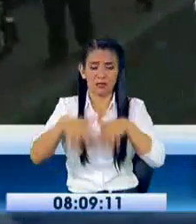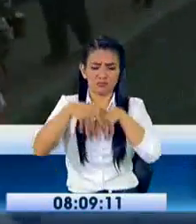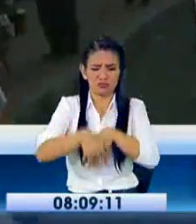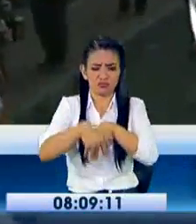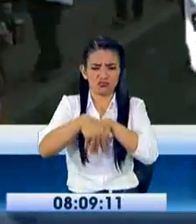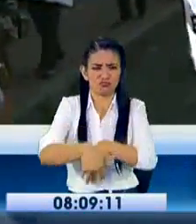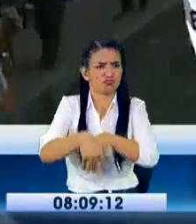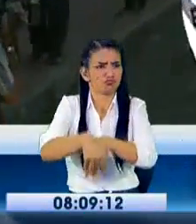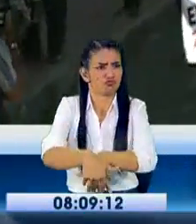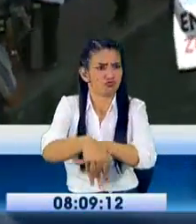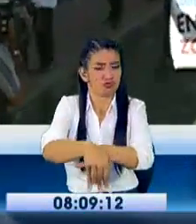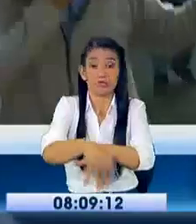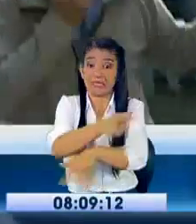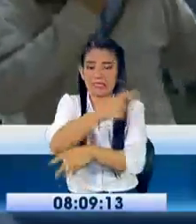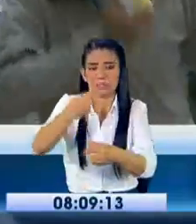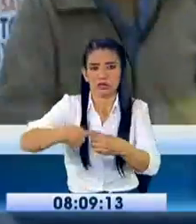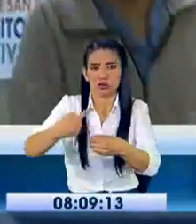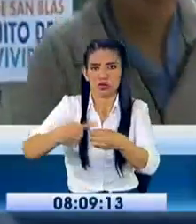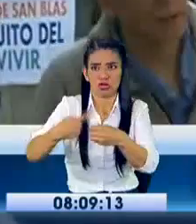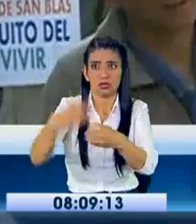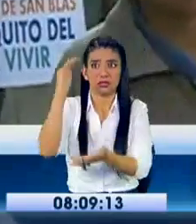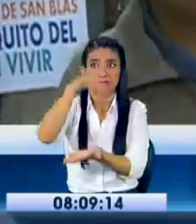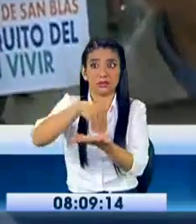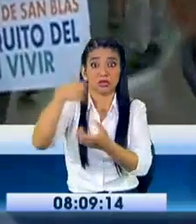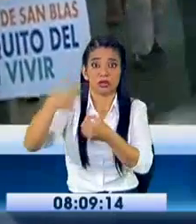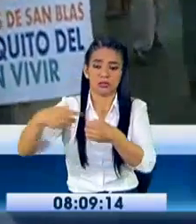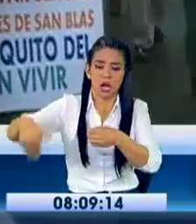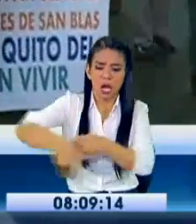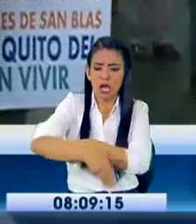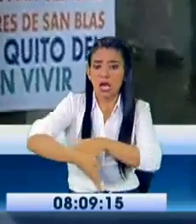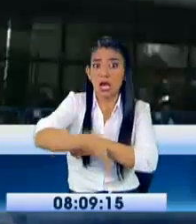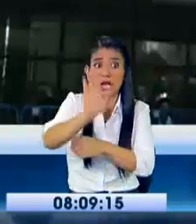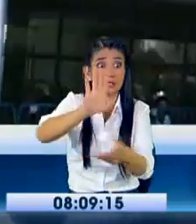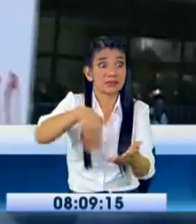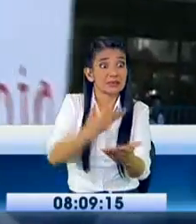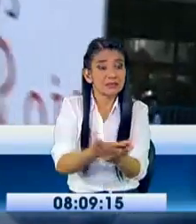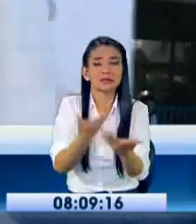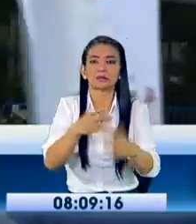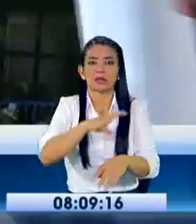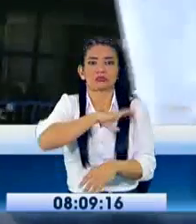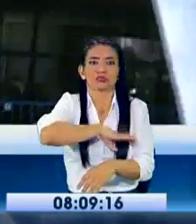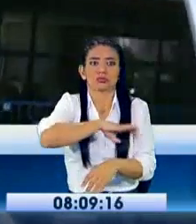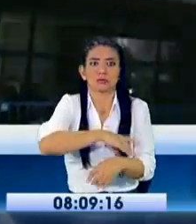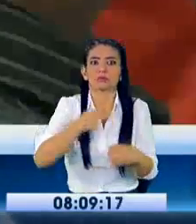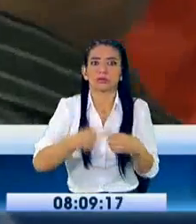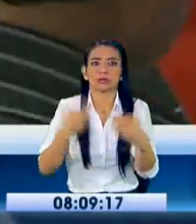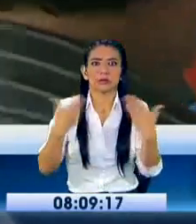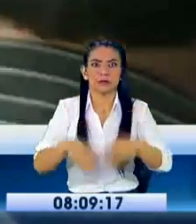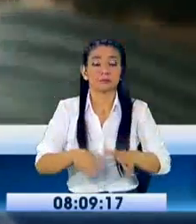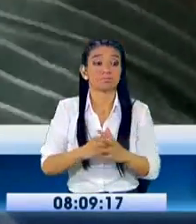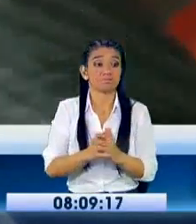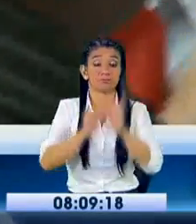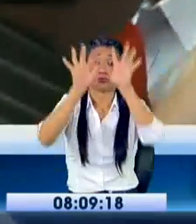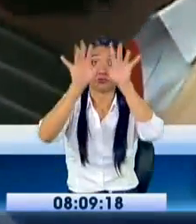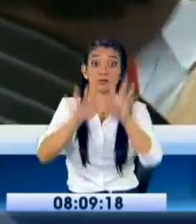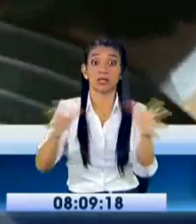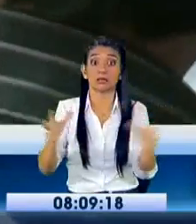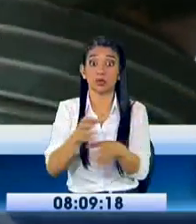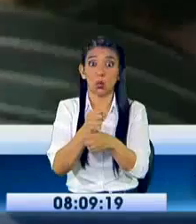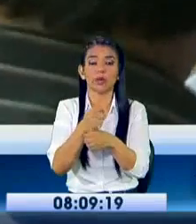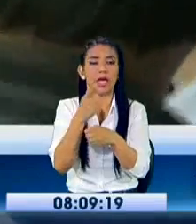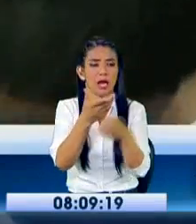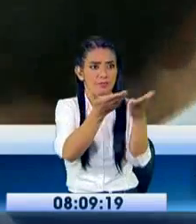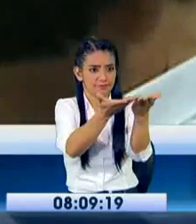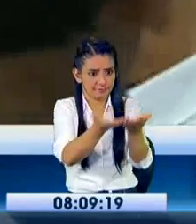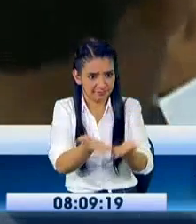reubicación aún no estaba definida. Nosotros todavía no hemos revelado la ubicación del lugar